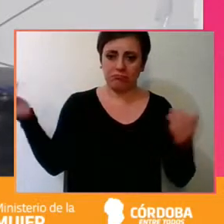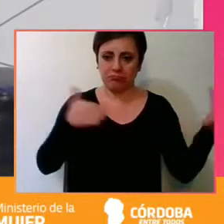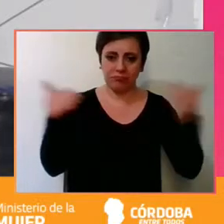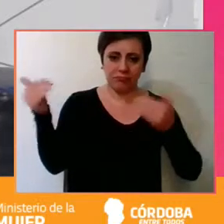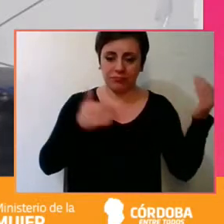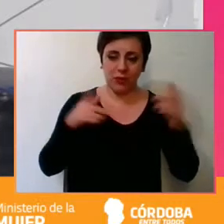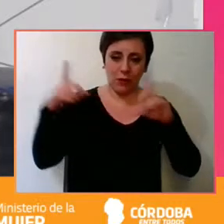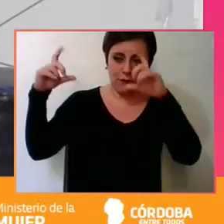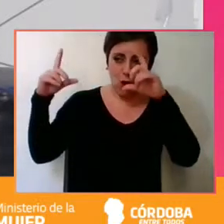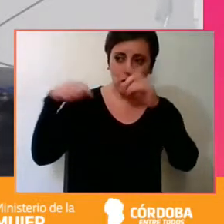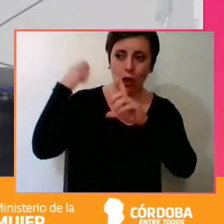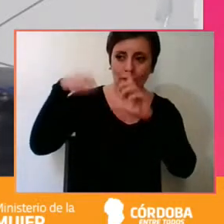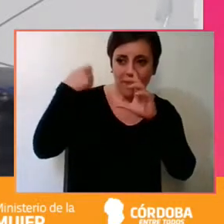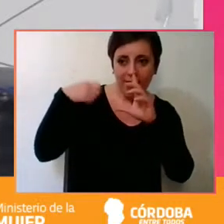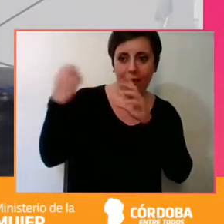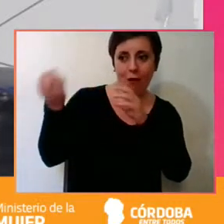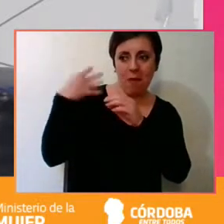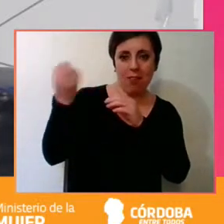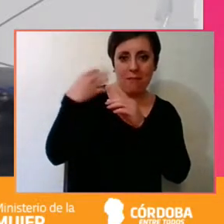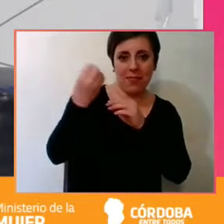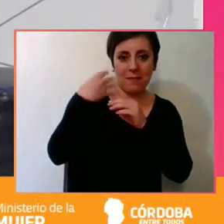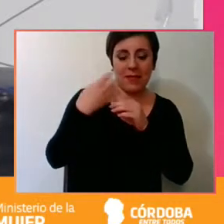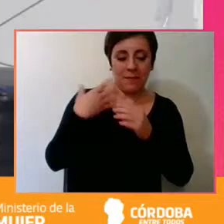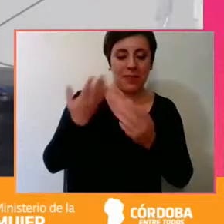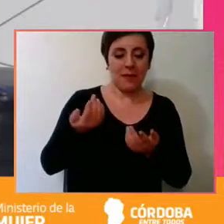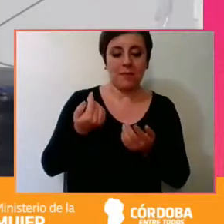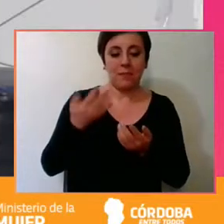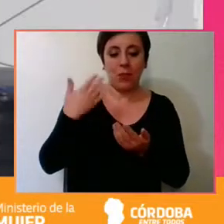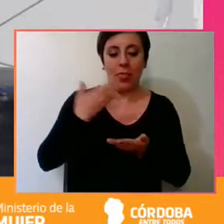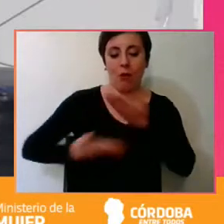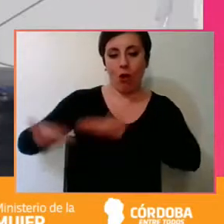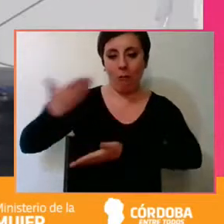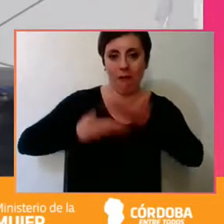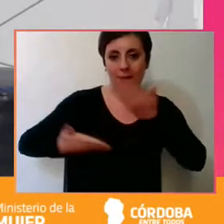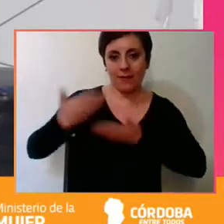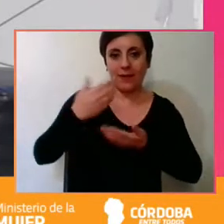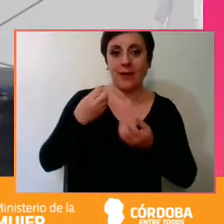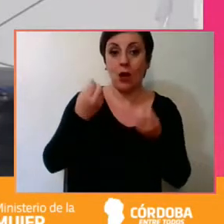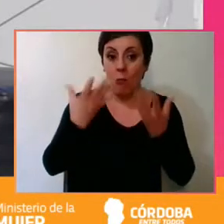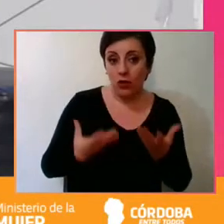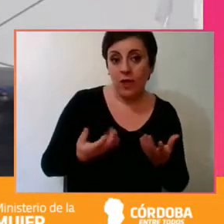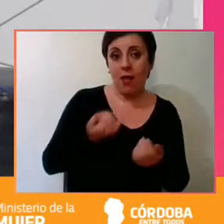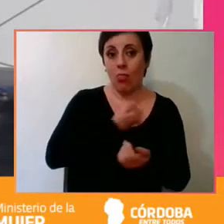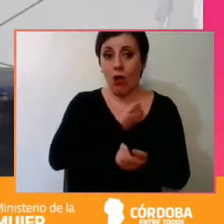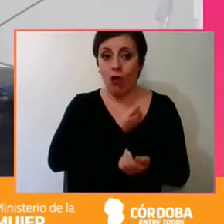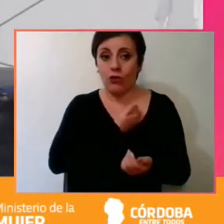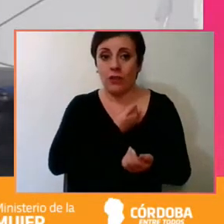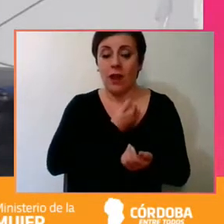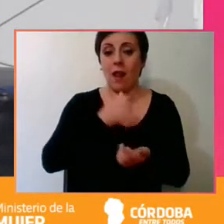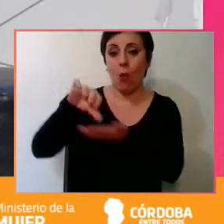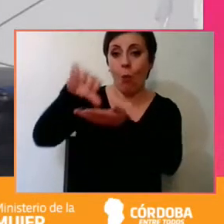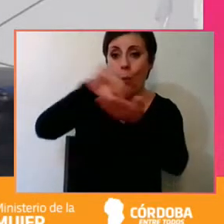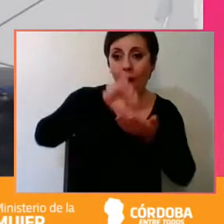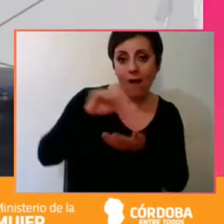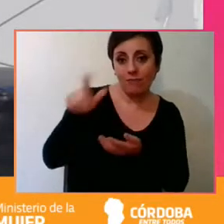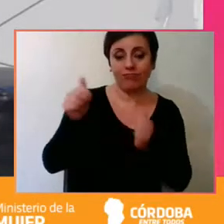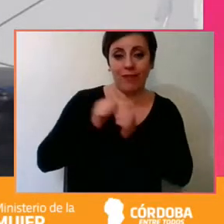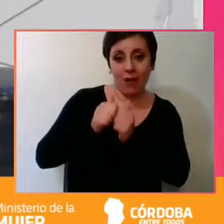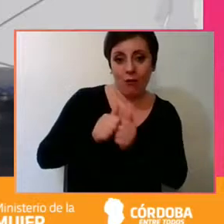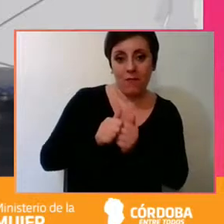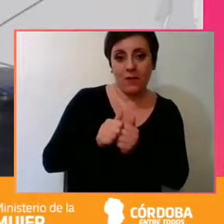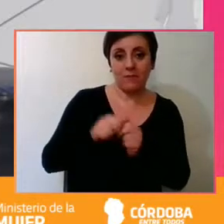sus videitos, así los podemos reproducir y ver, bueno, cómo están, dónde están, desde qué lugares nos acompañan. El hashtag